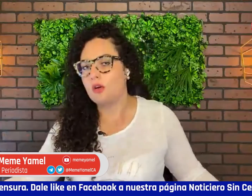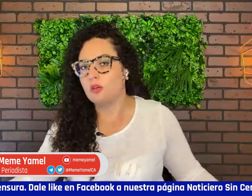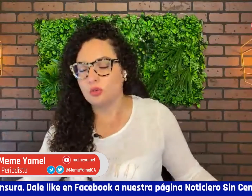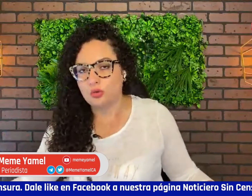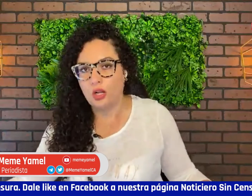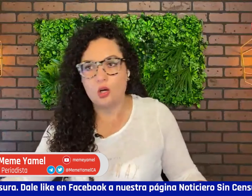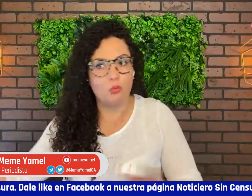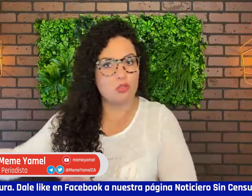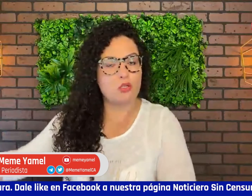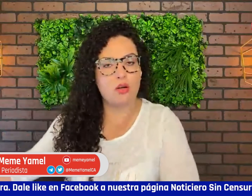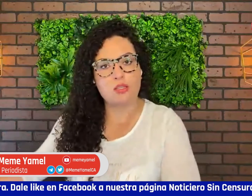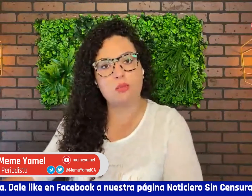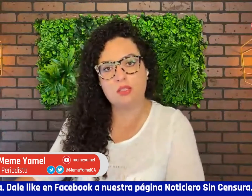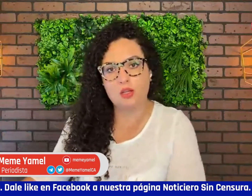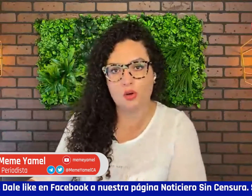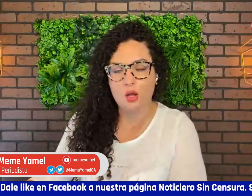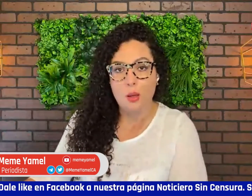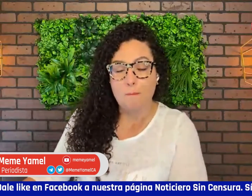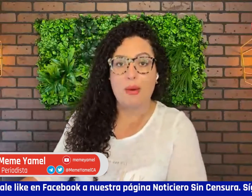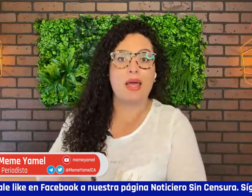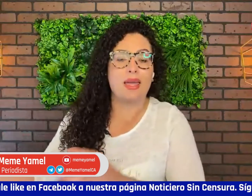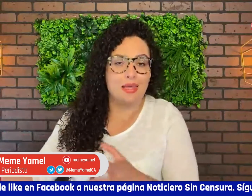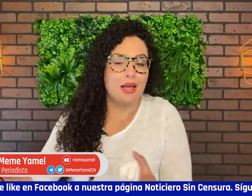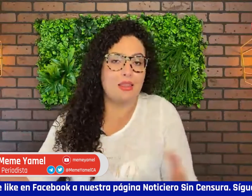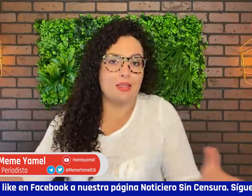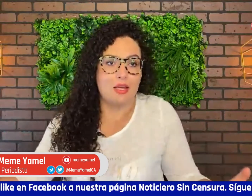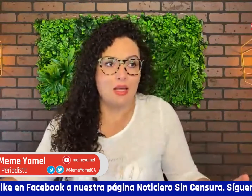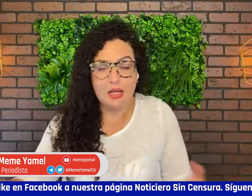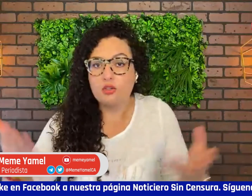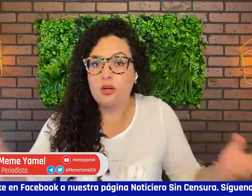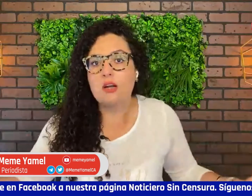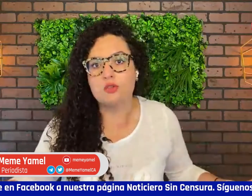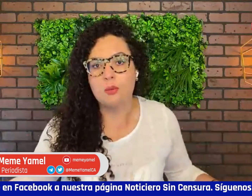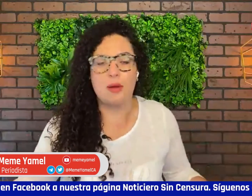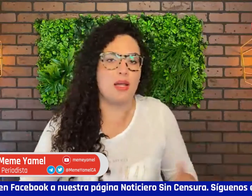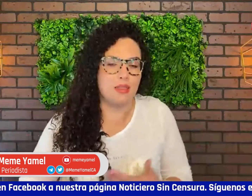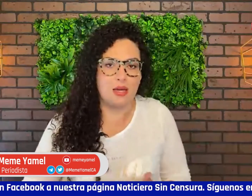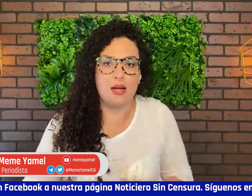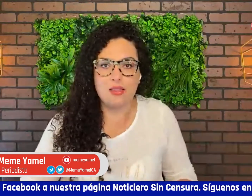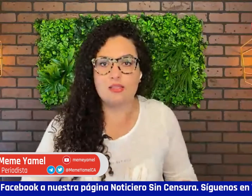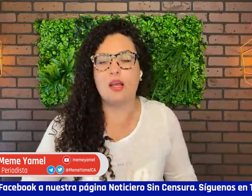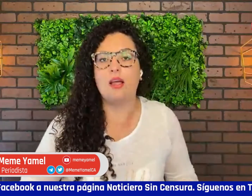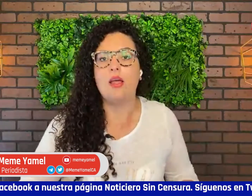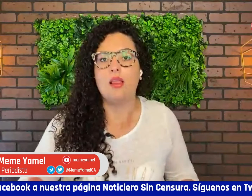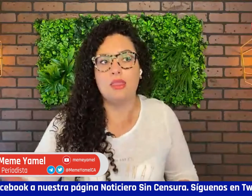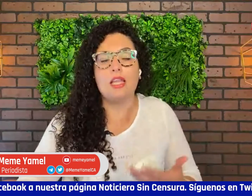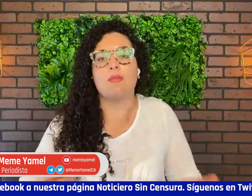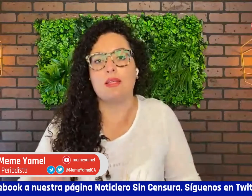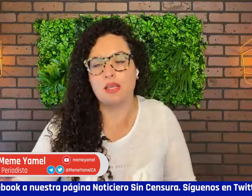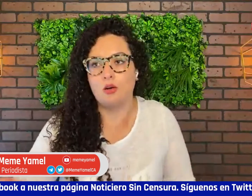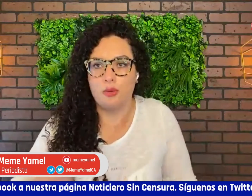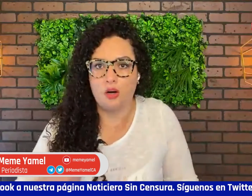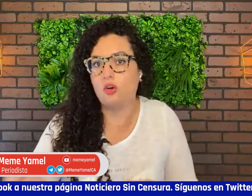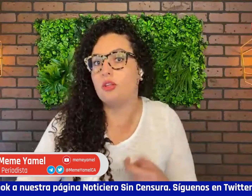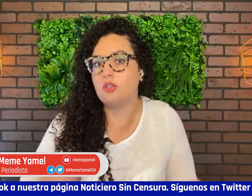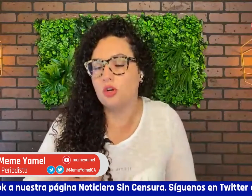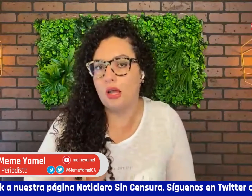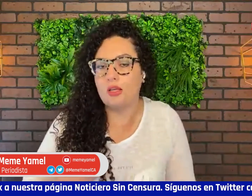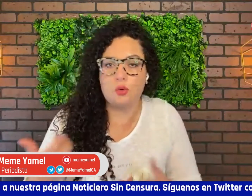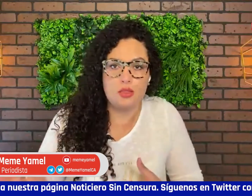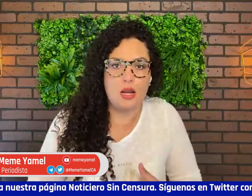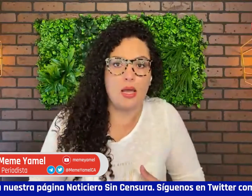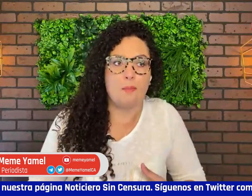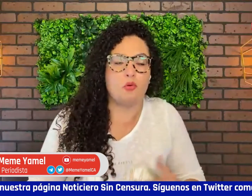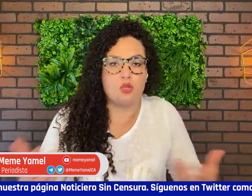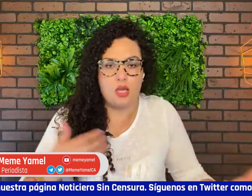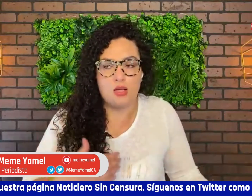a un grado constitucional, como se hizo en esta administración, para que dejaran de ser electoreros, para que dejaran de ser dádivas que el gobierno condiciona